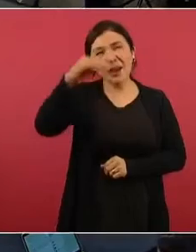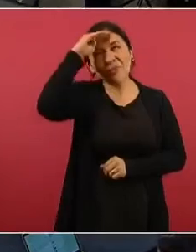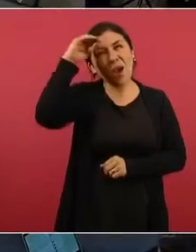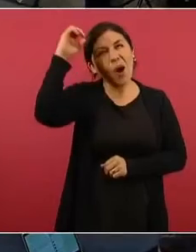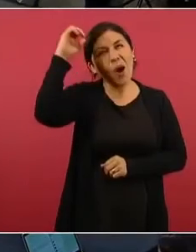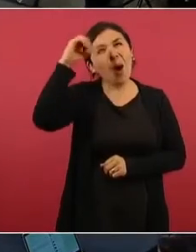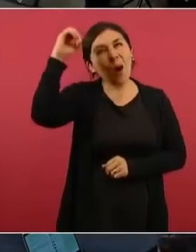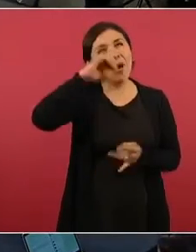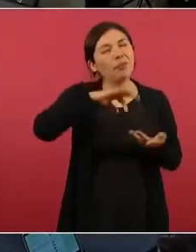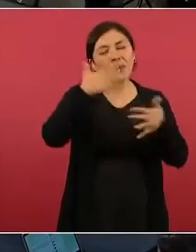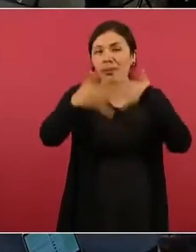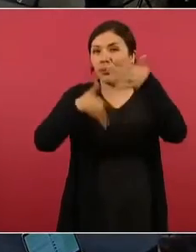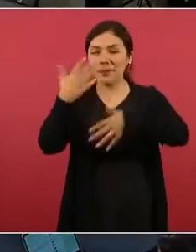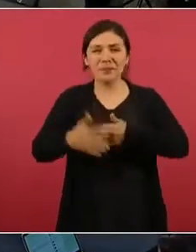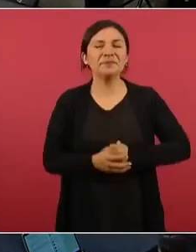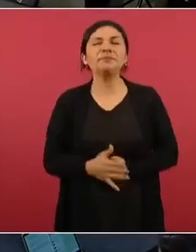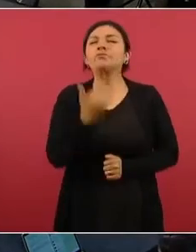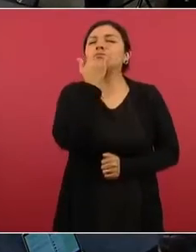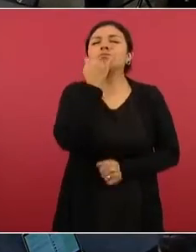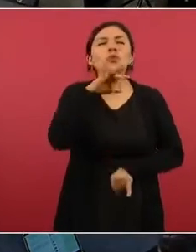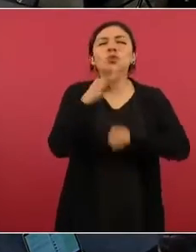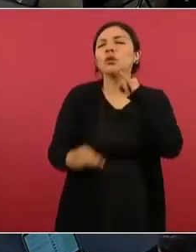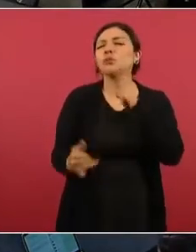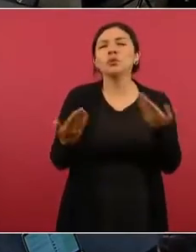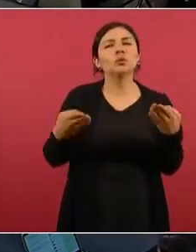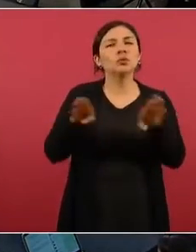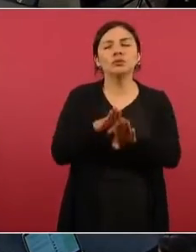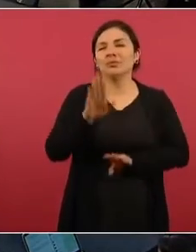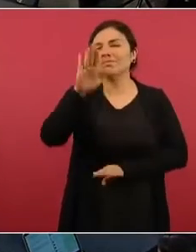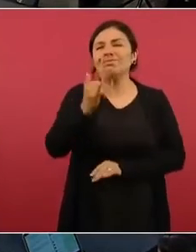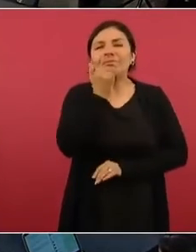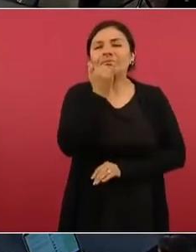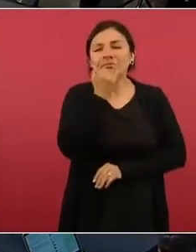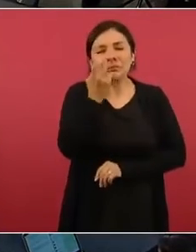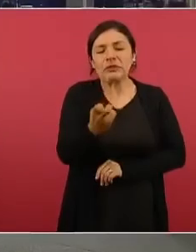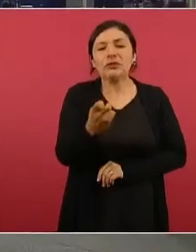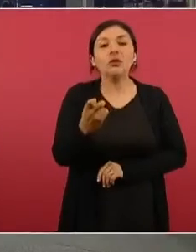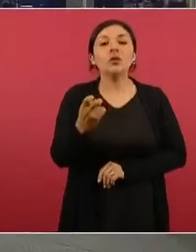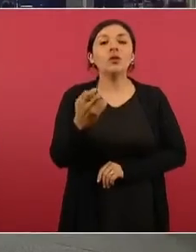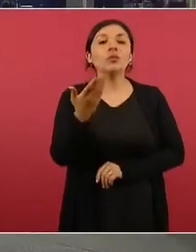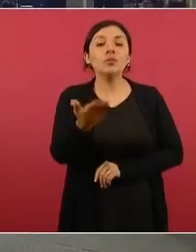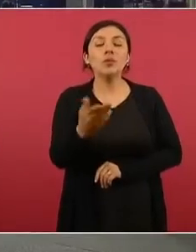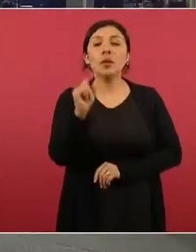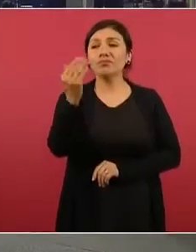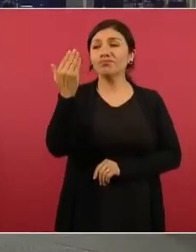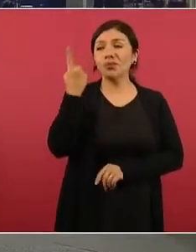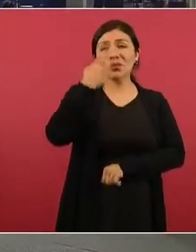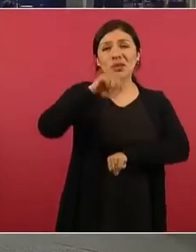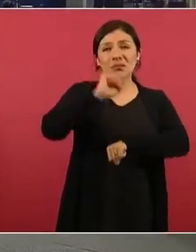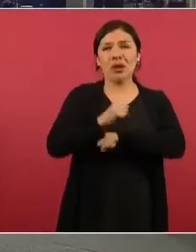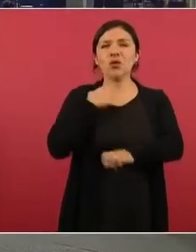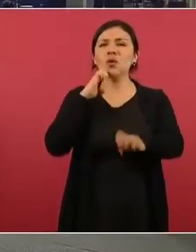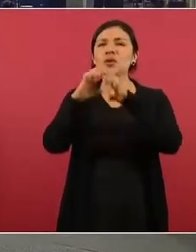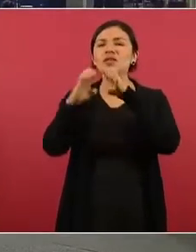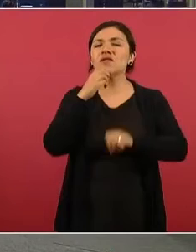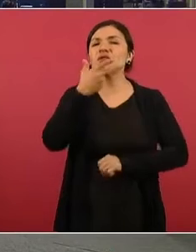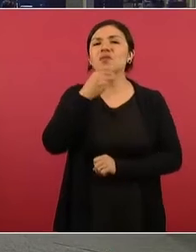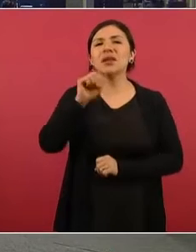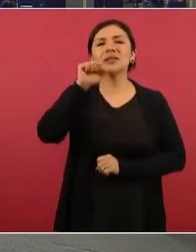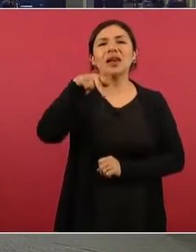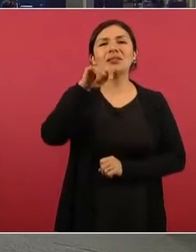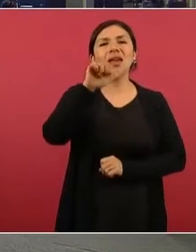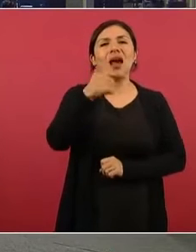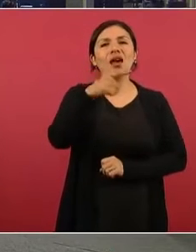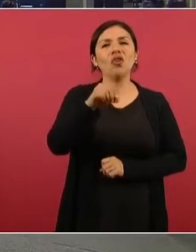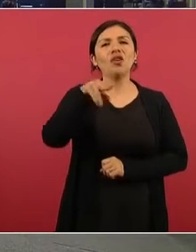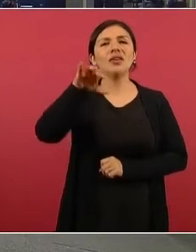llevó tu pregunta? Ya nada más para cerrar, presidente, perdón por esto, pero hace una semana entrevisté a Santiago Nieto, el extitular de la